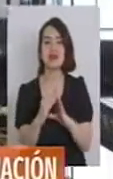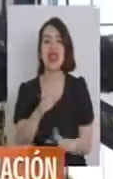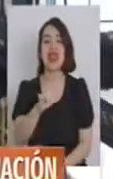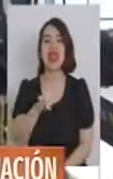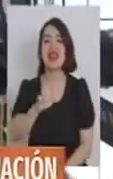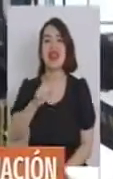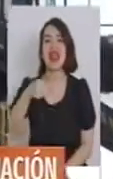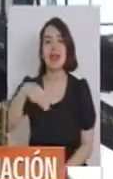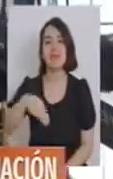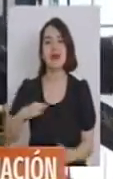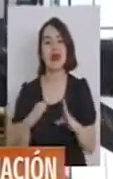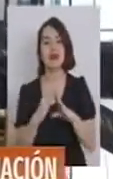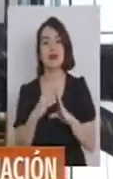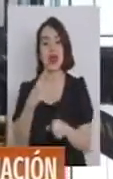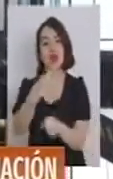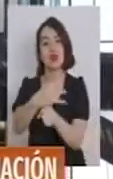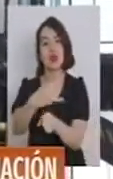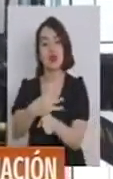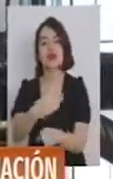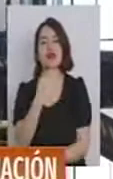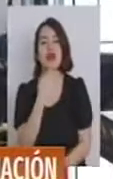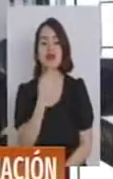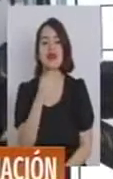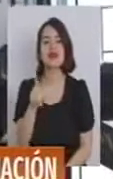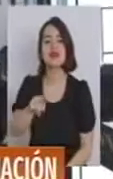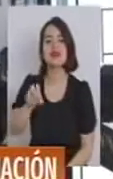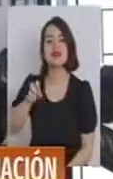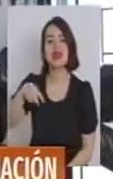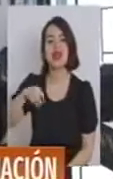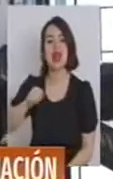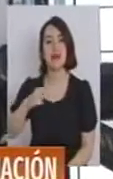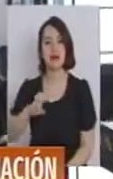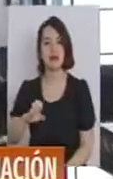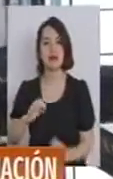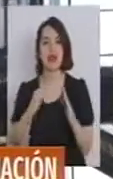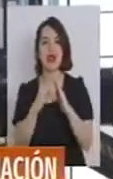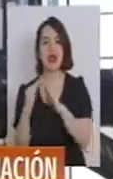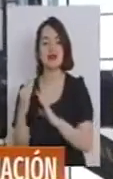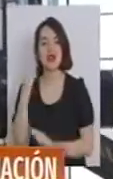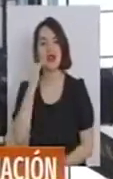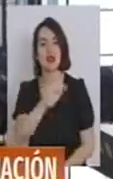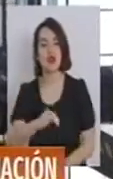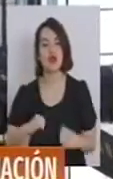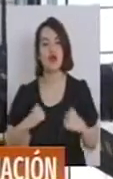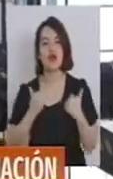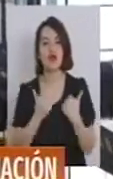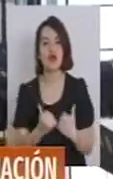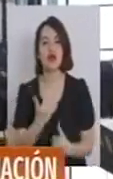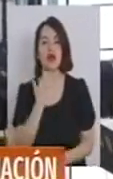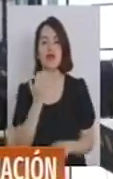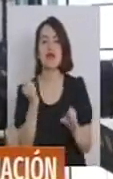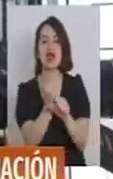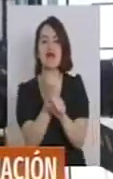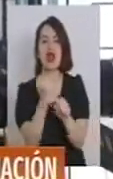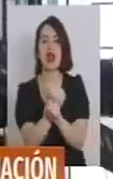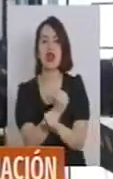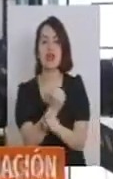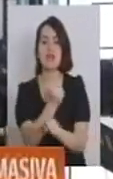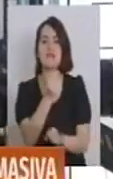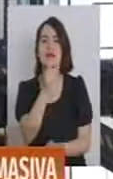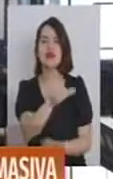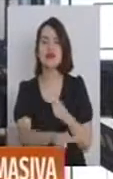adultos mayores y con los CENAMES. Continuar con aquellos trabajadores que son